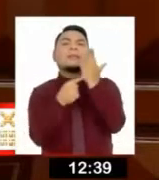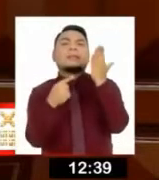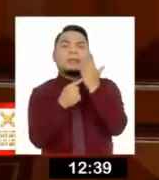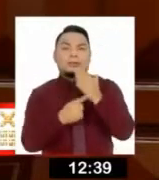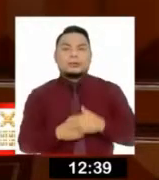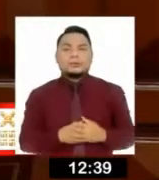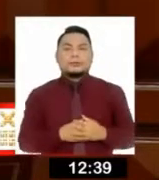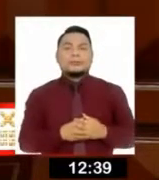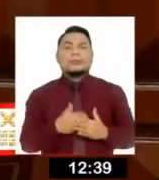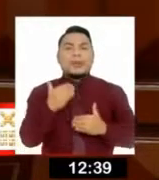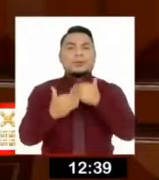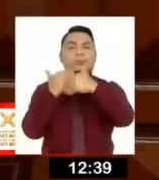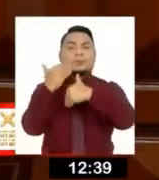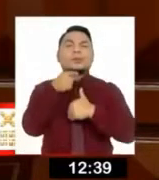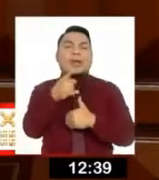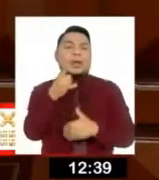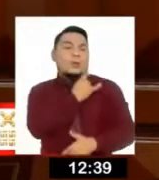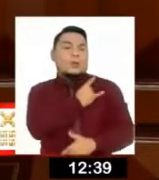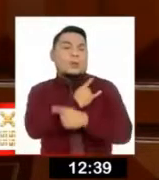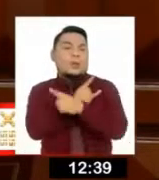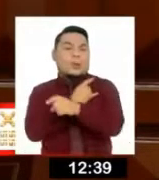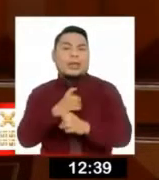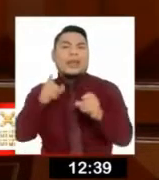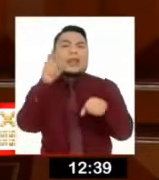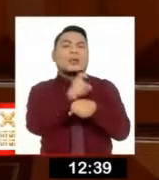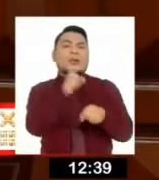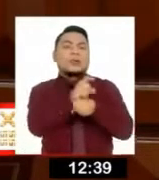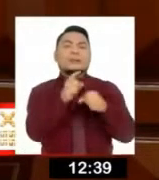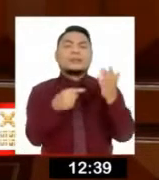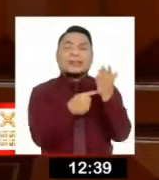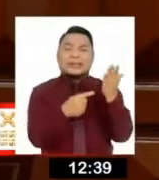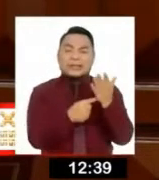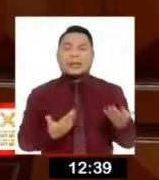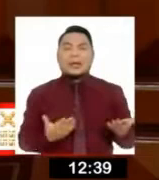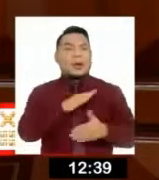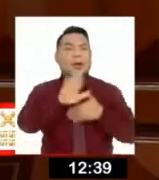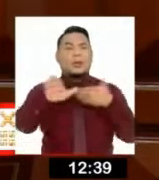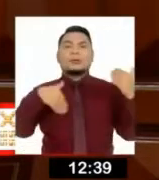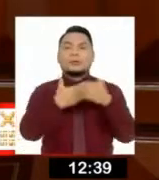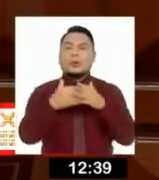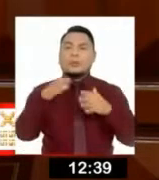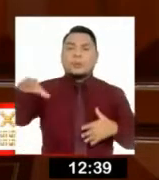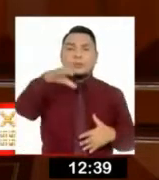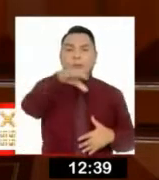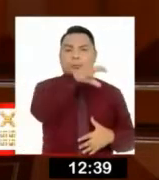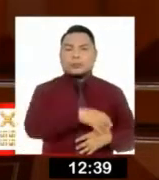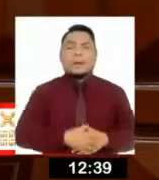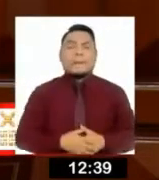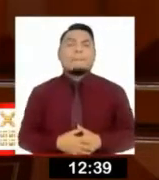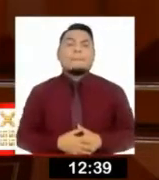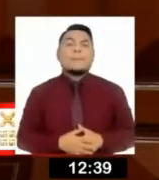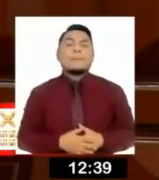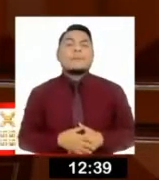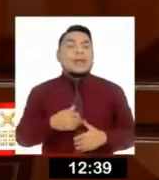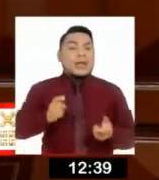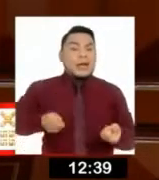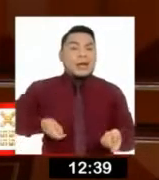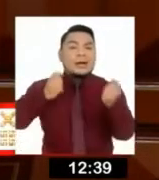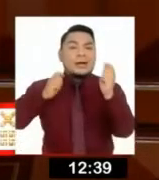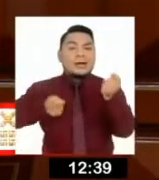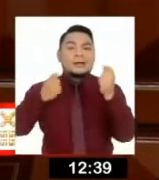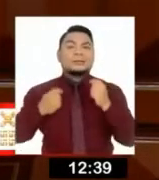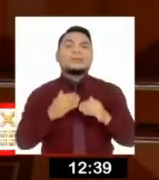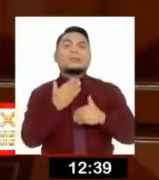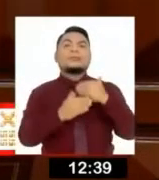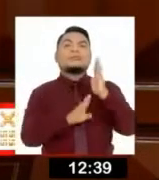productivo entre la universidad y la educación técnica en todos los niveles. Agricultura y desarrollo